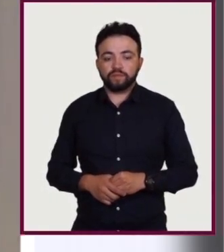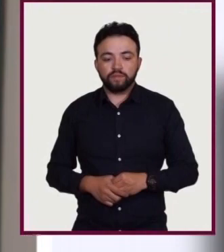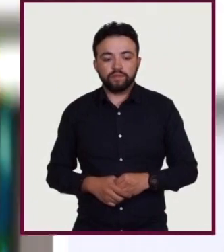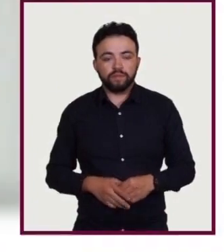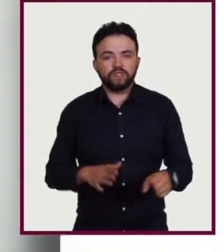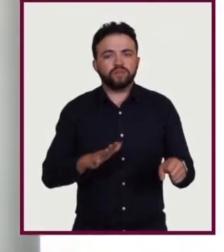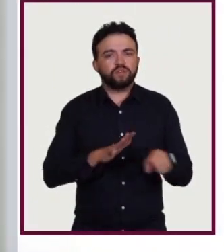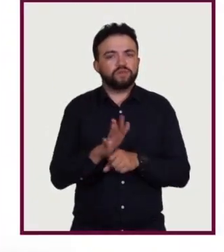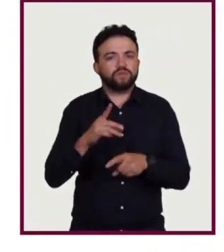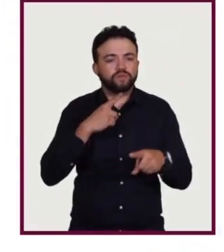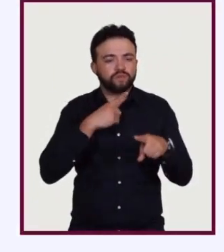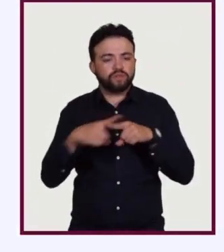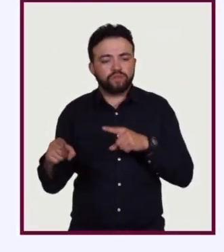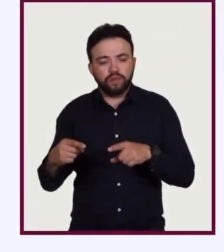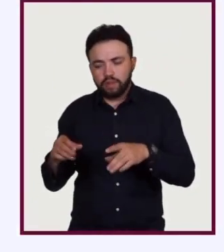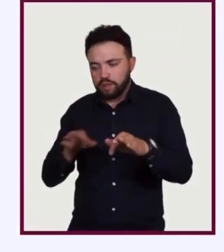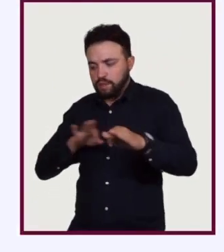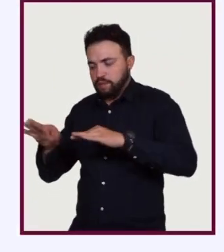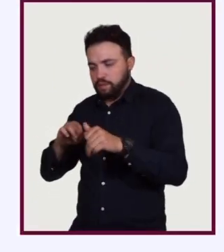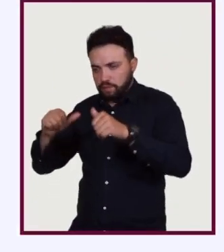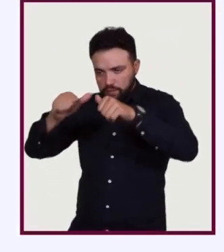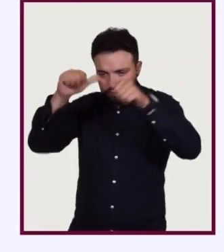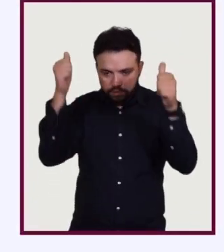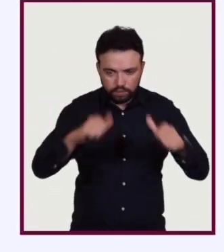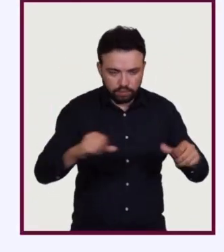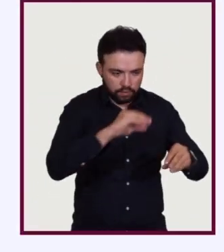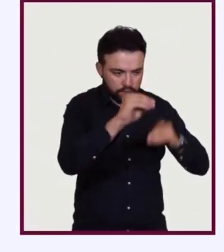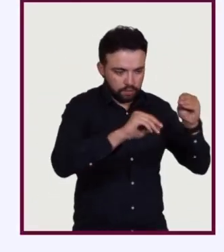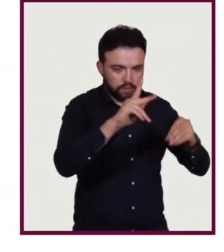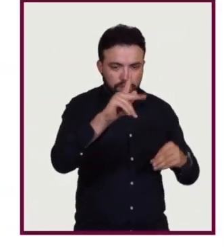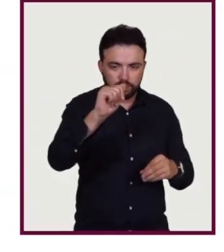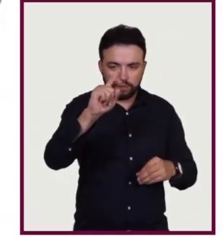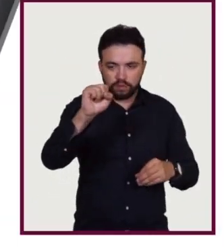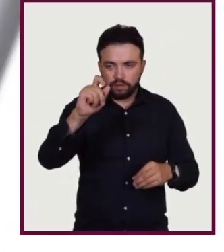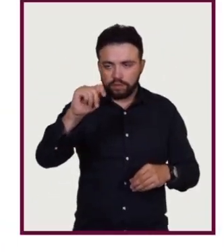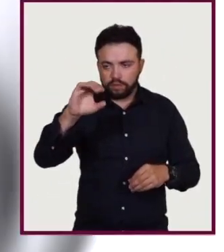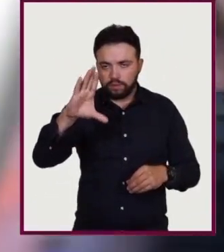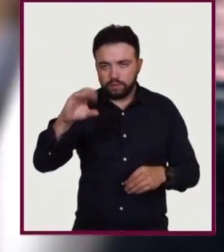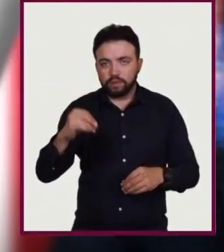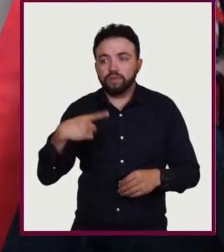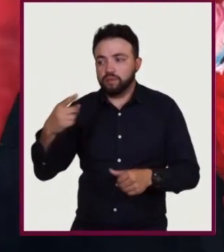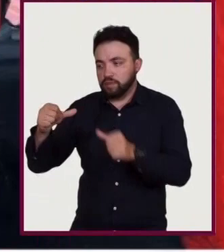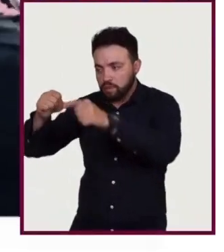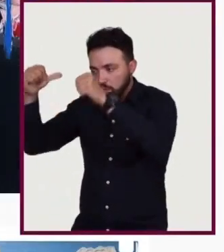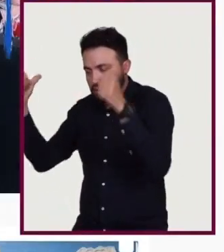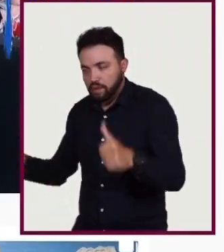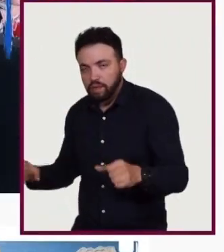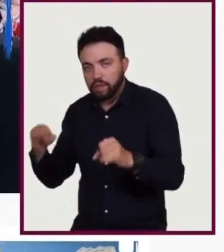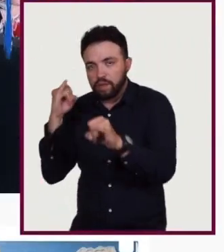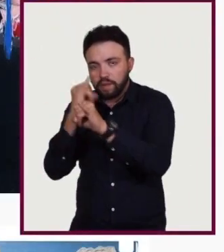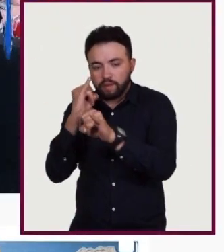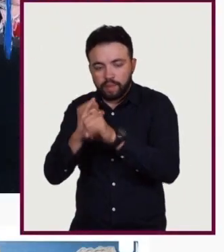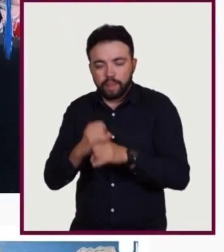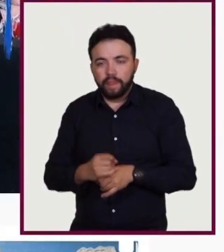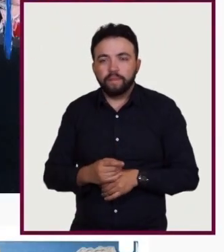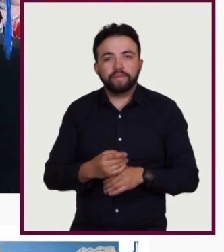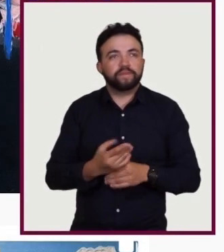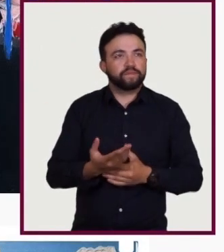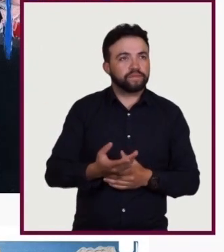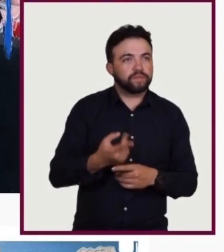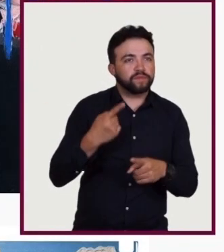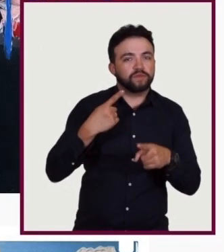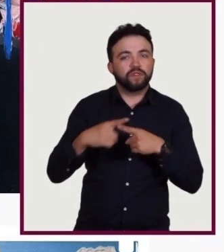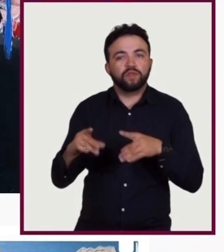¿Cuál es la diferencia de trabajar como artista plástico y artista digital? La diferencia es cómo se adapta. Yo creo en un formato